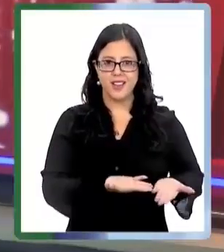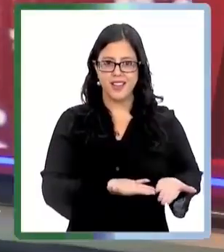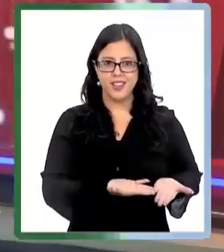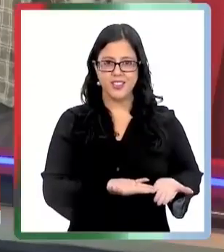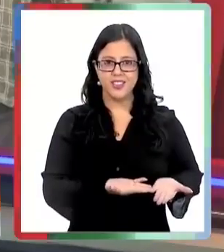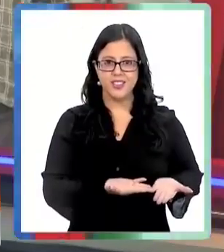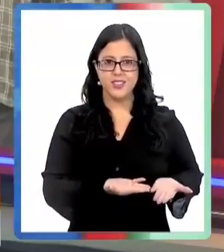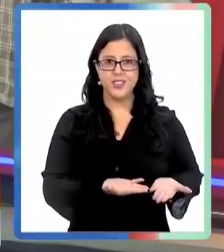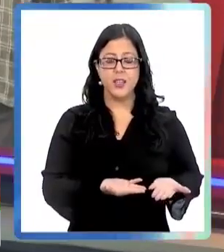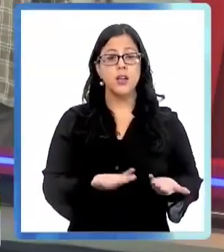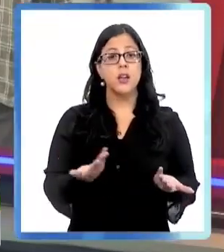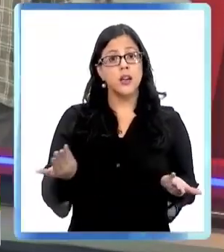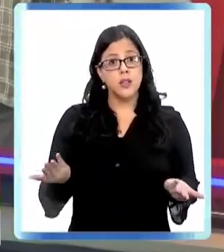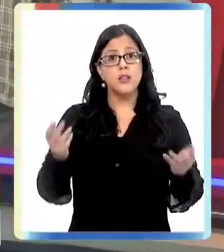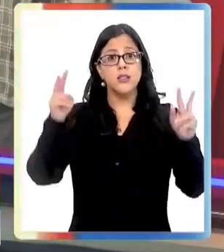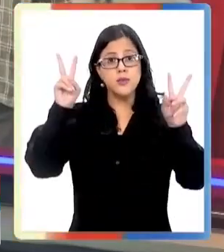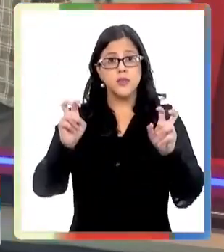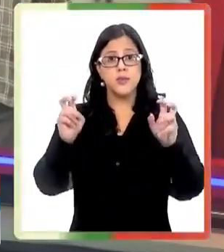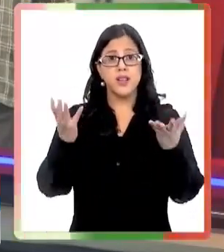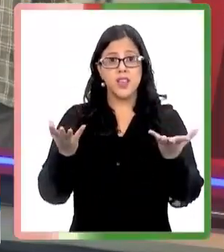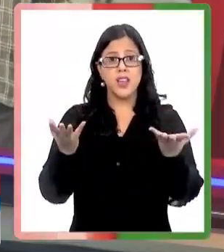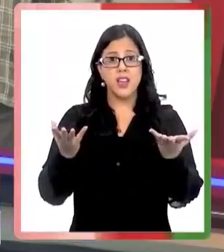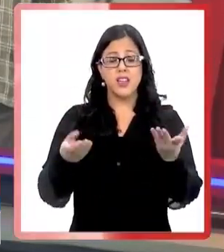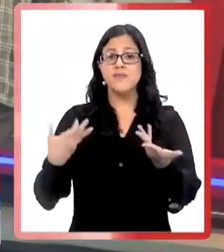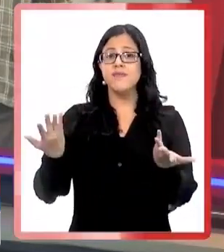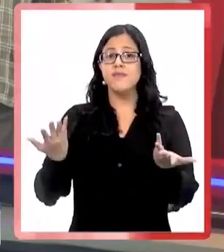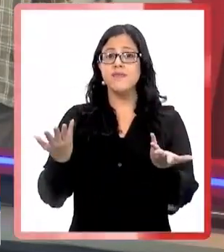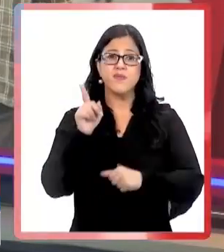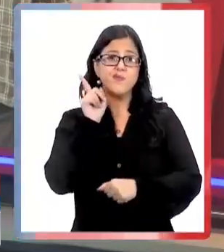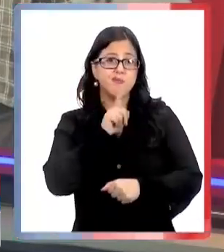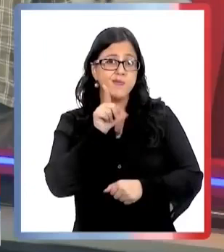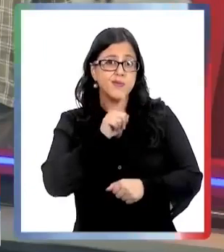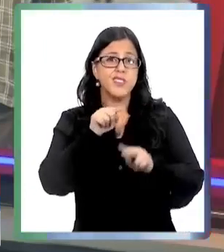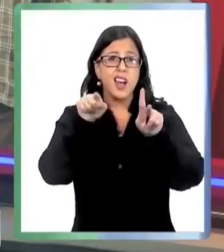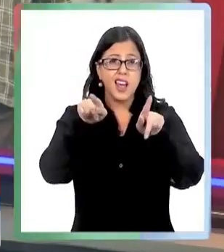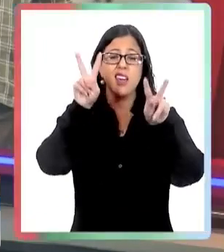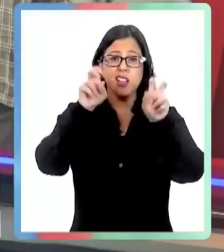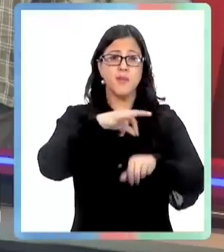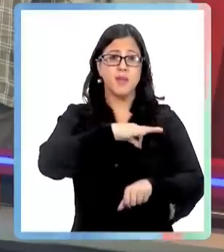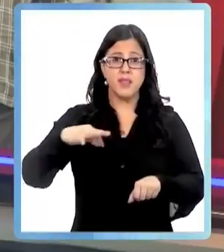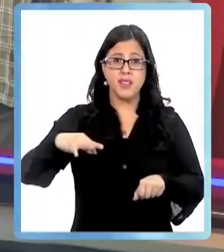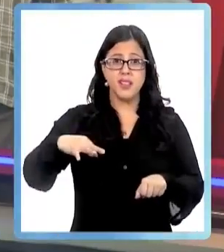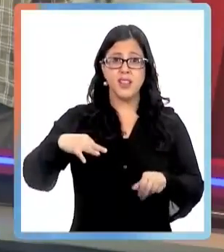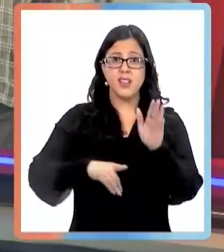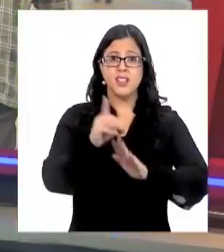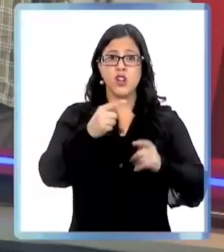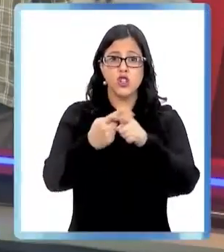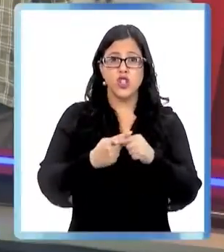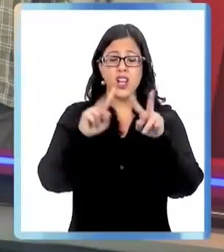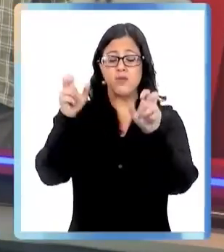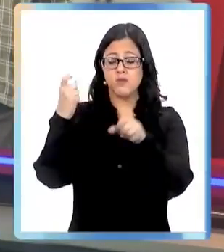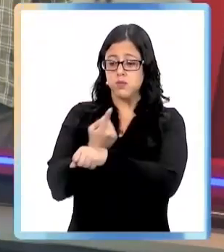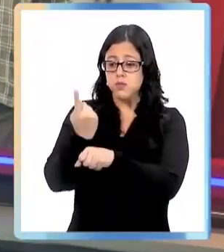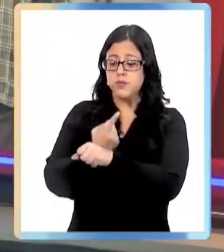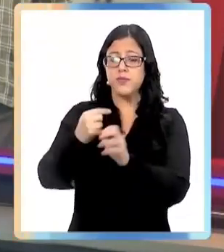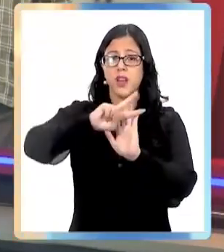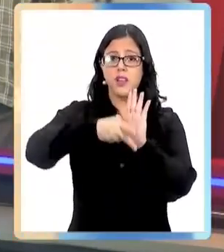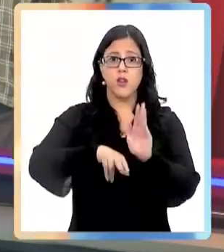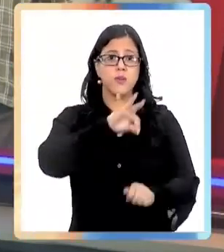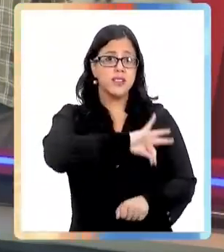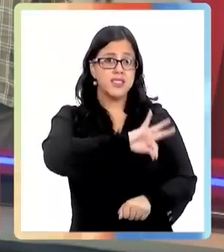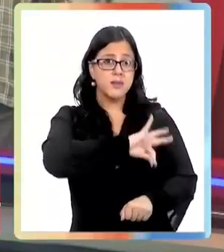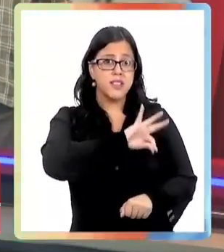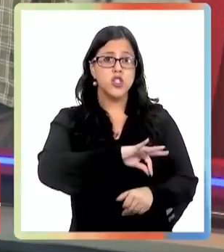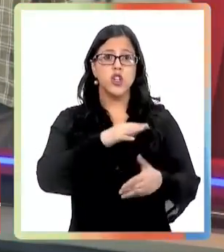Hola, ¿qué tal? ¿Cómo están ustedes? Les damos la bienvenida. Siguen los efectos del llamado cuento del tío en el Ministerio de Desarrollo Social. Las conversaciones